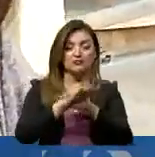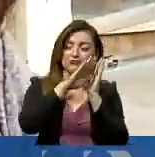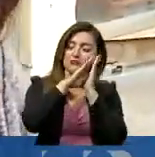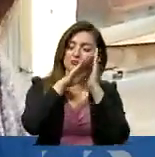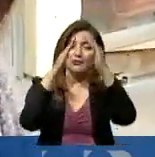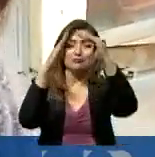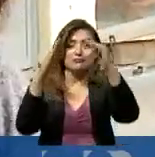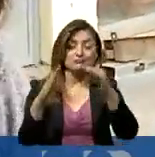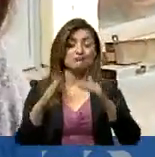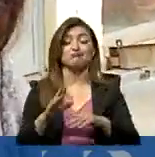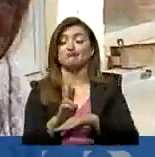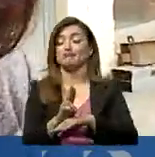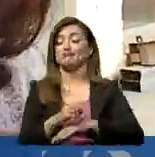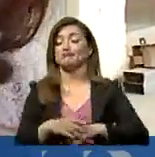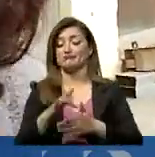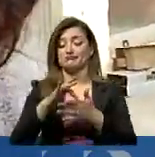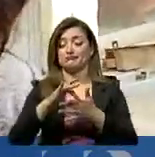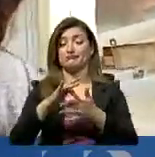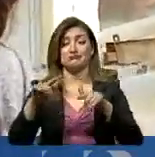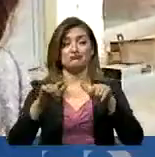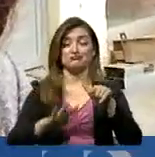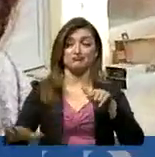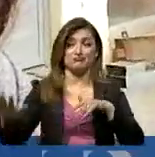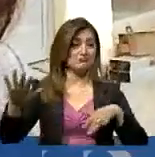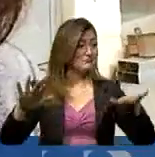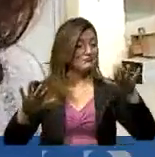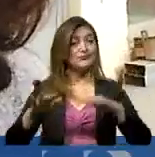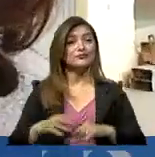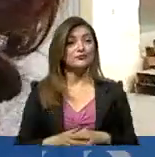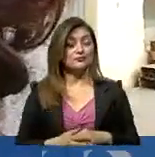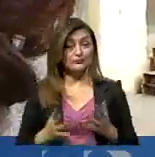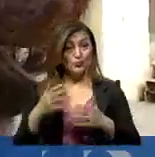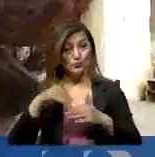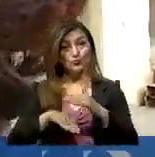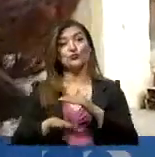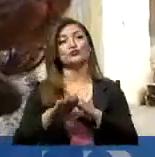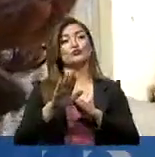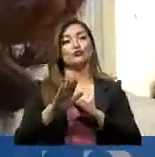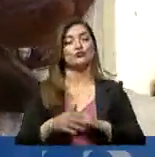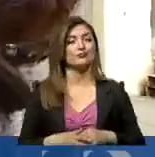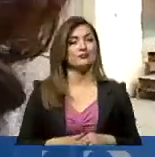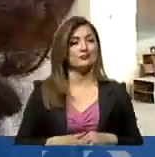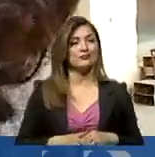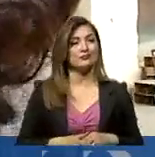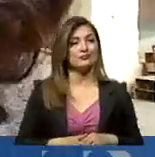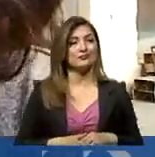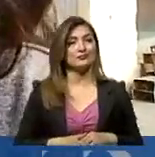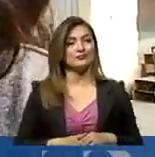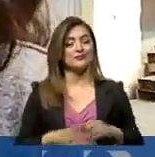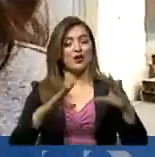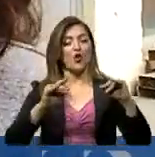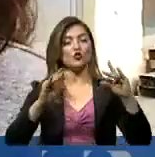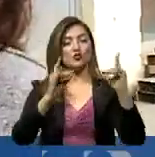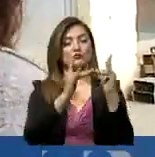de ellos y es un peligro para este sector. Porque el otro día tratamos de entrar y solo ver que está lleno de colchones,